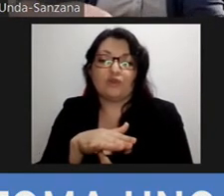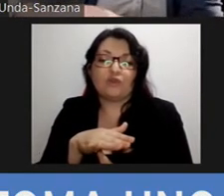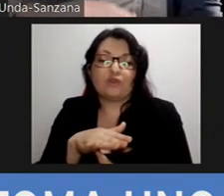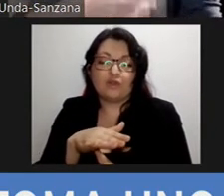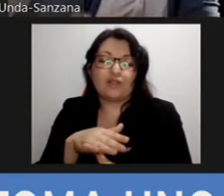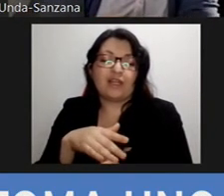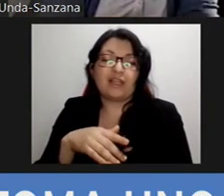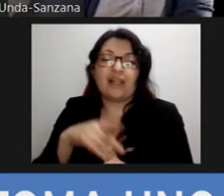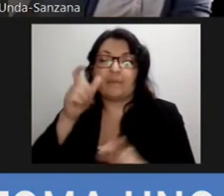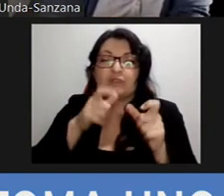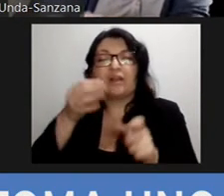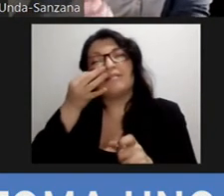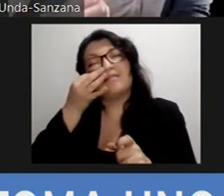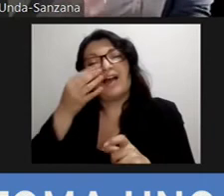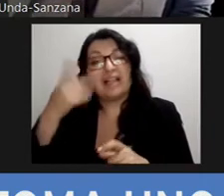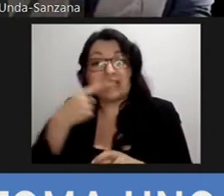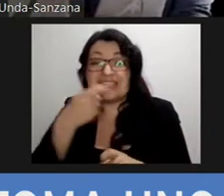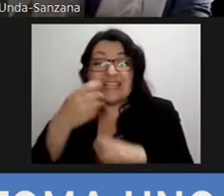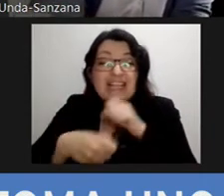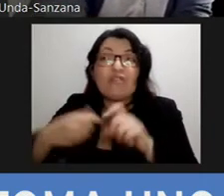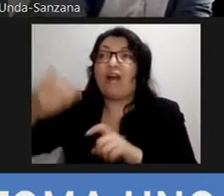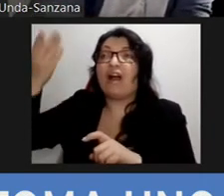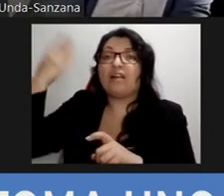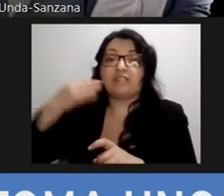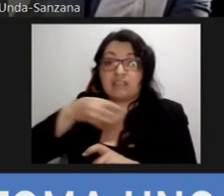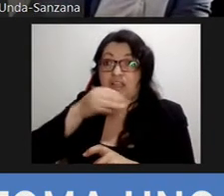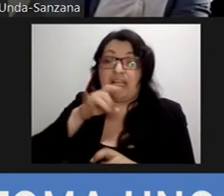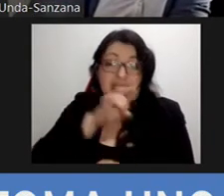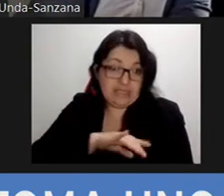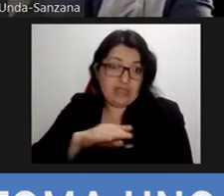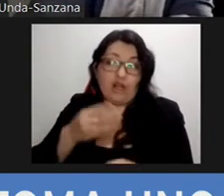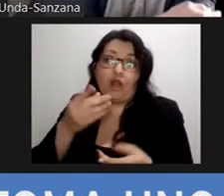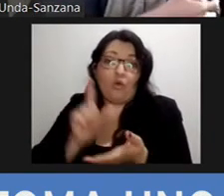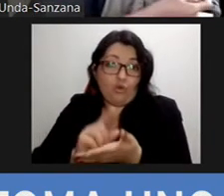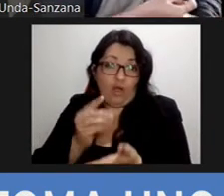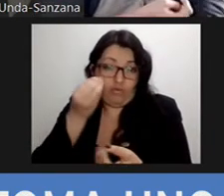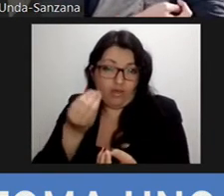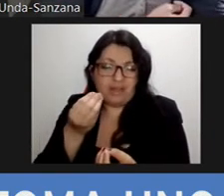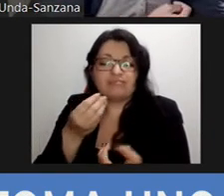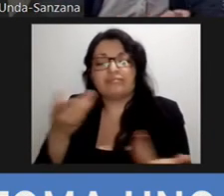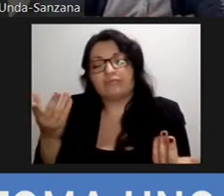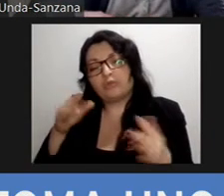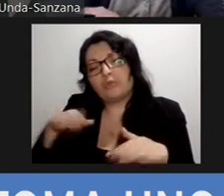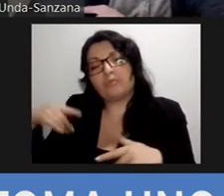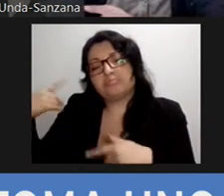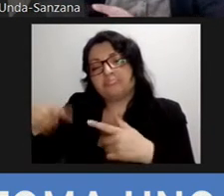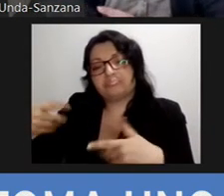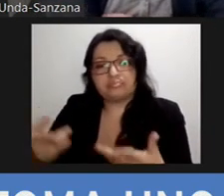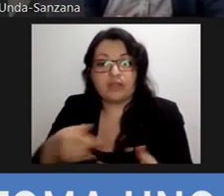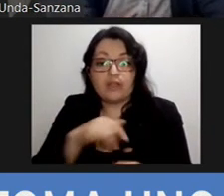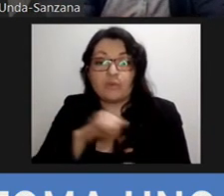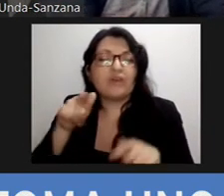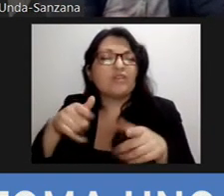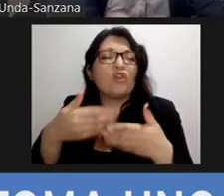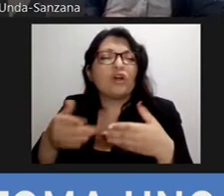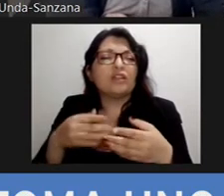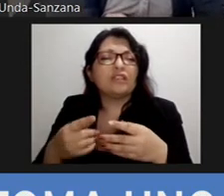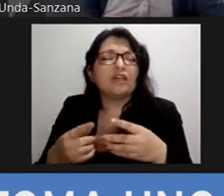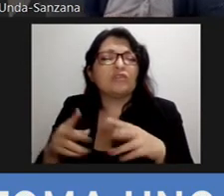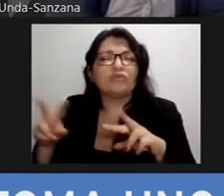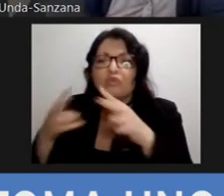de 100 años y que proponían a Chile como un buen lugar. Eventualmente se instaló en Sudáfrica y esta foto es